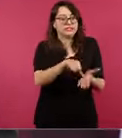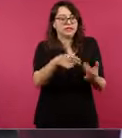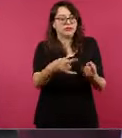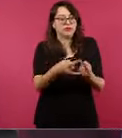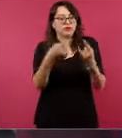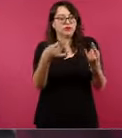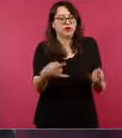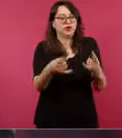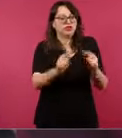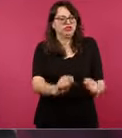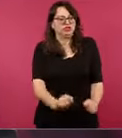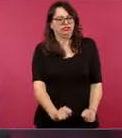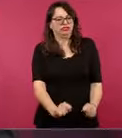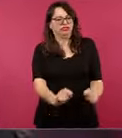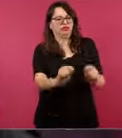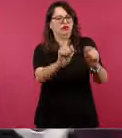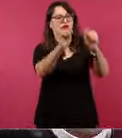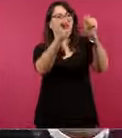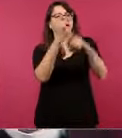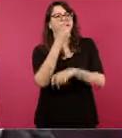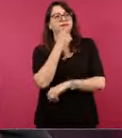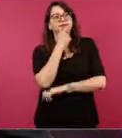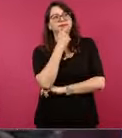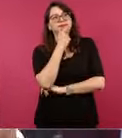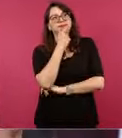adefesio, ahí ya no son